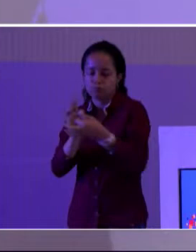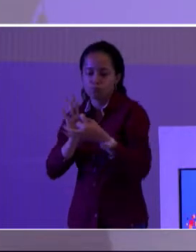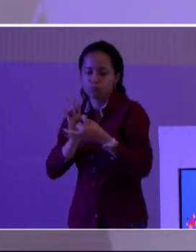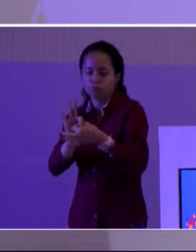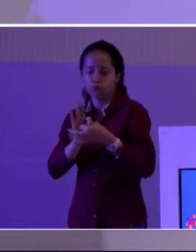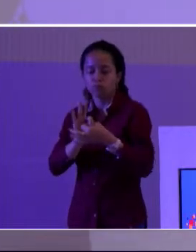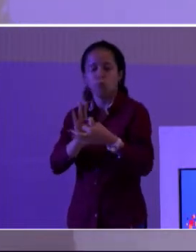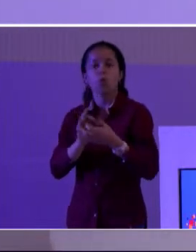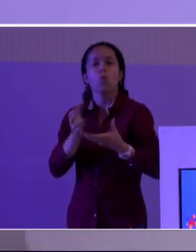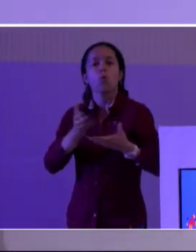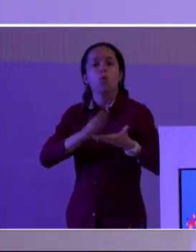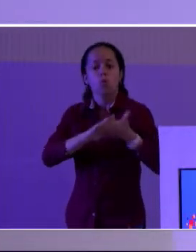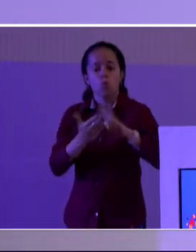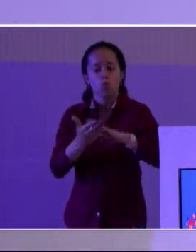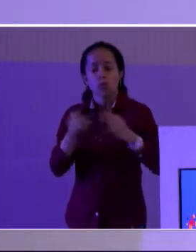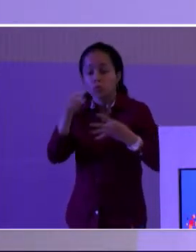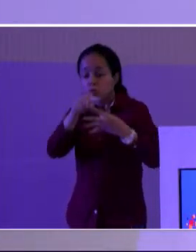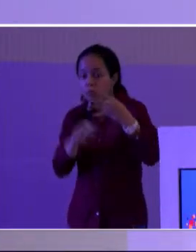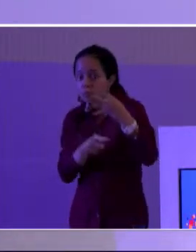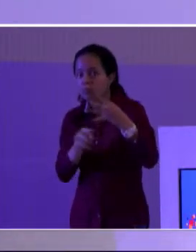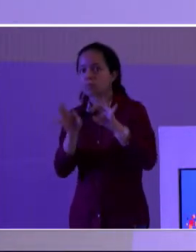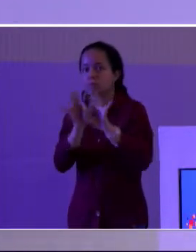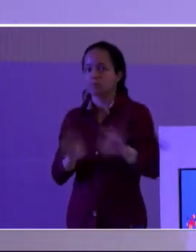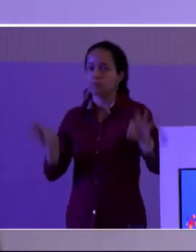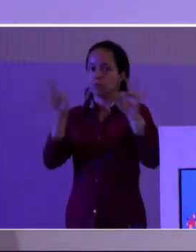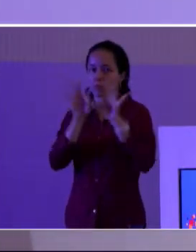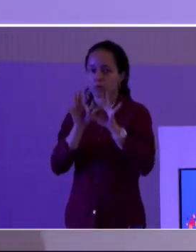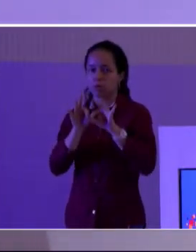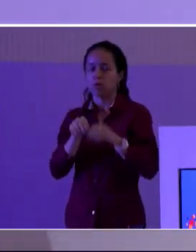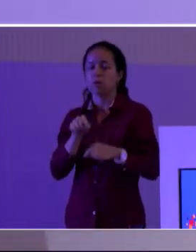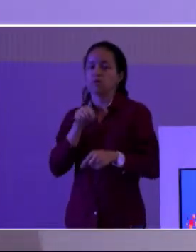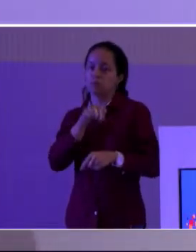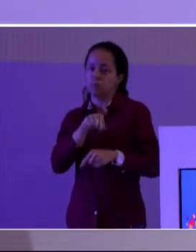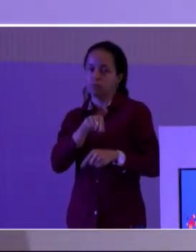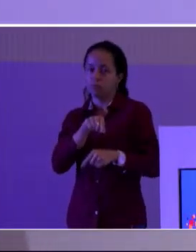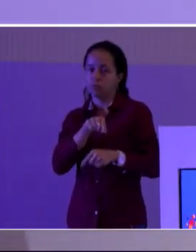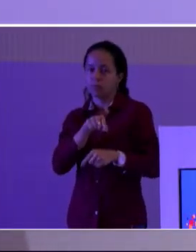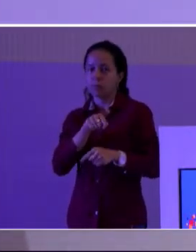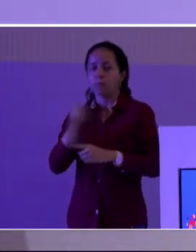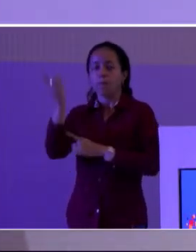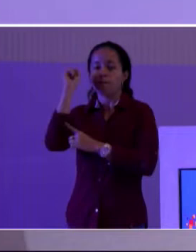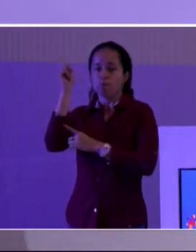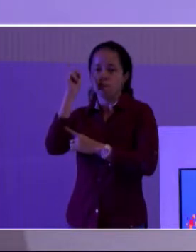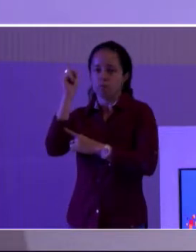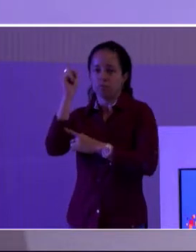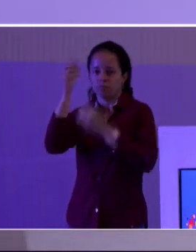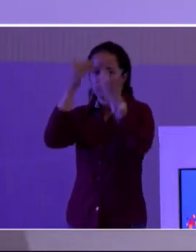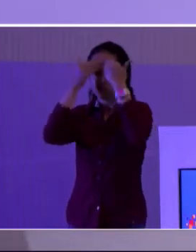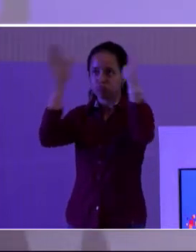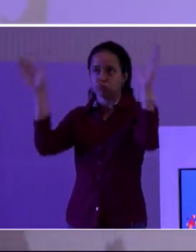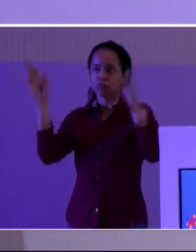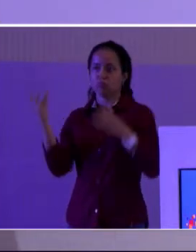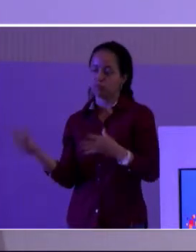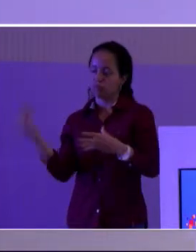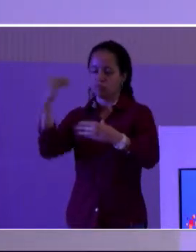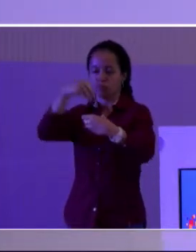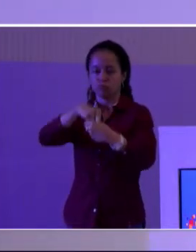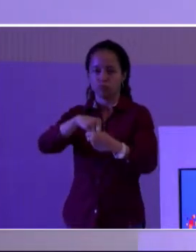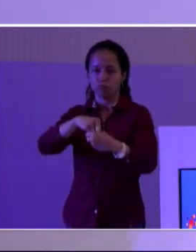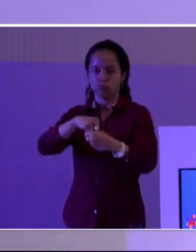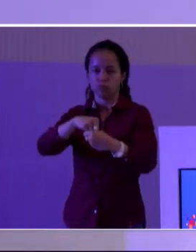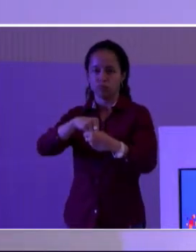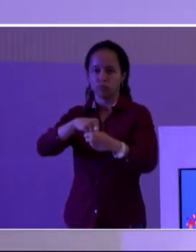Muy importante esos 4 objetivos, porque eso nos marca el derrotero de lo que es esa política pública de reincorporación de largo